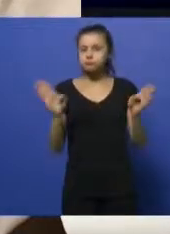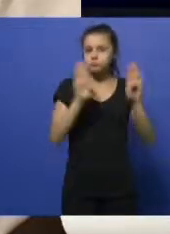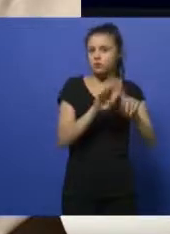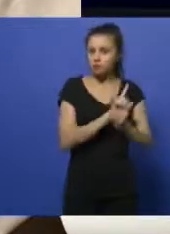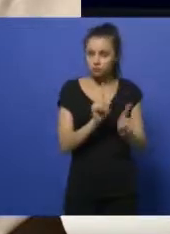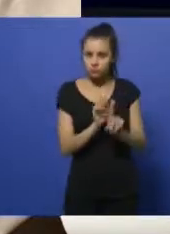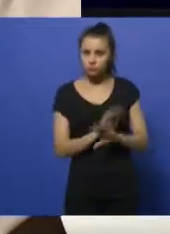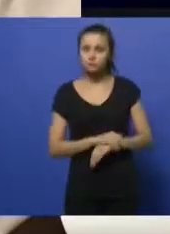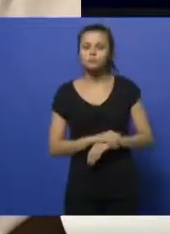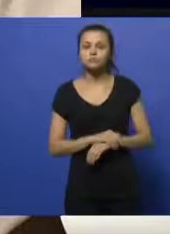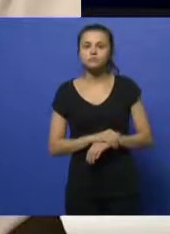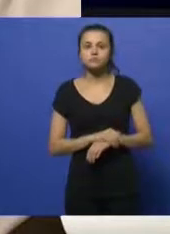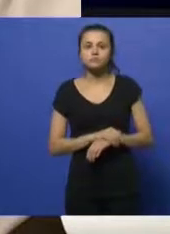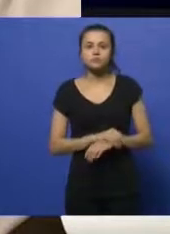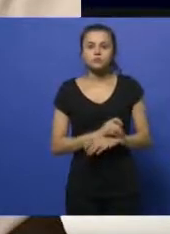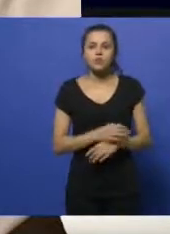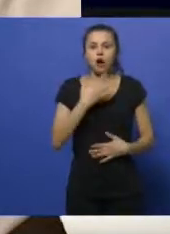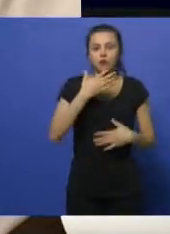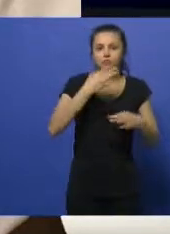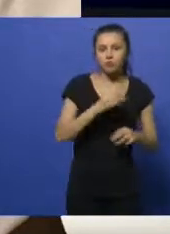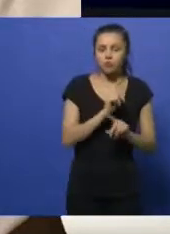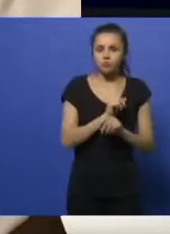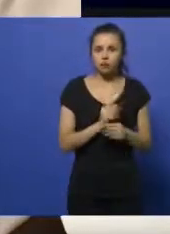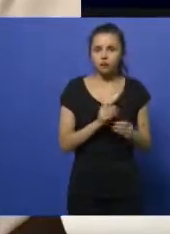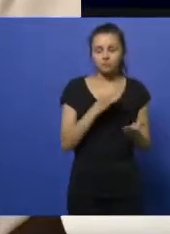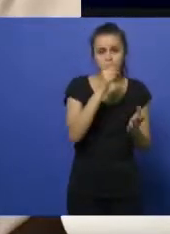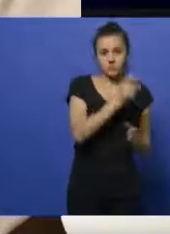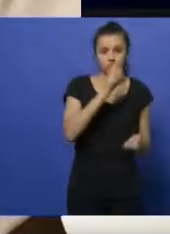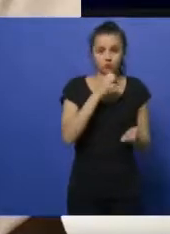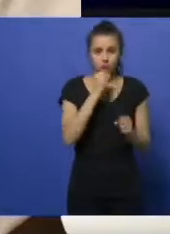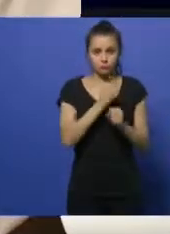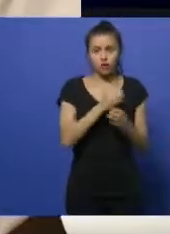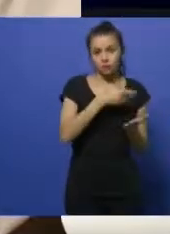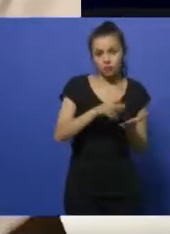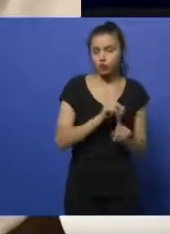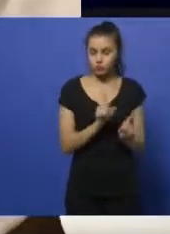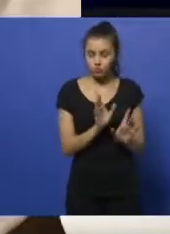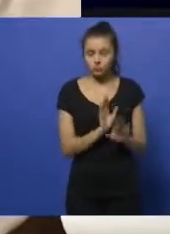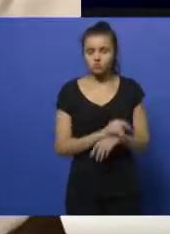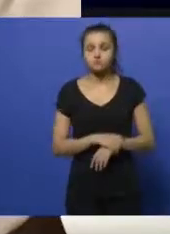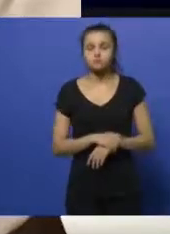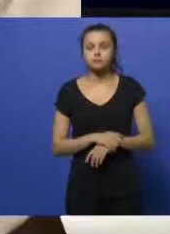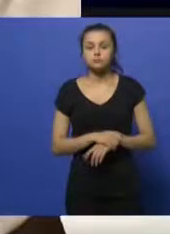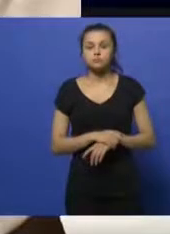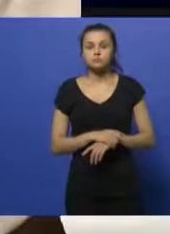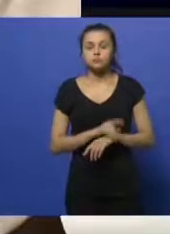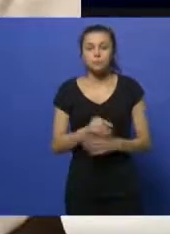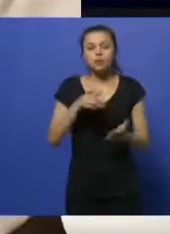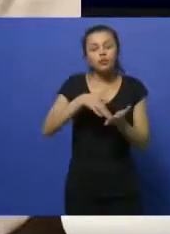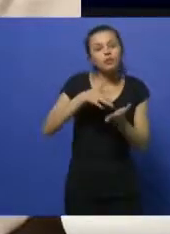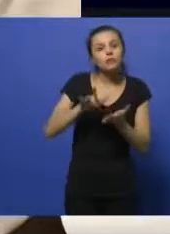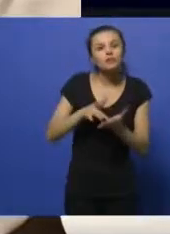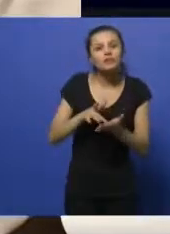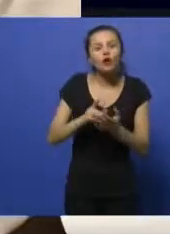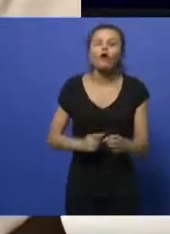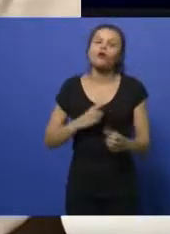pero nadie afirmó que no va a haber más despidos, por ejemplo. Y entre otras cosas, le dijeron que los despedidos ya no